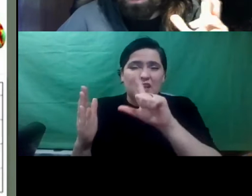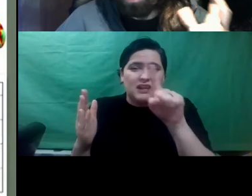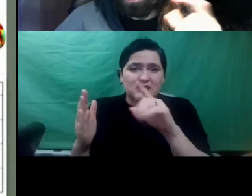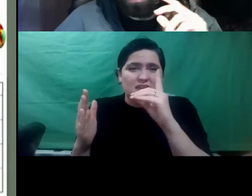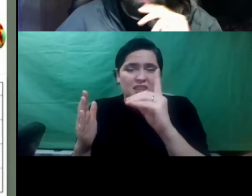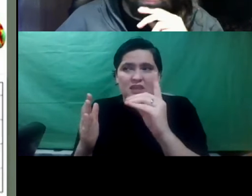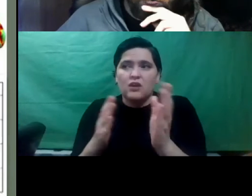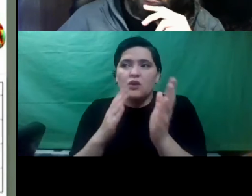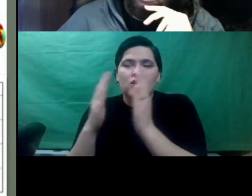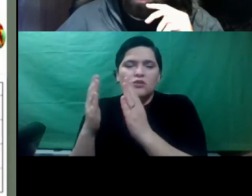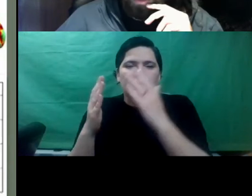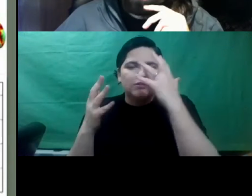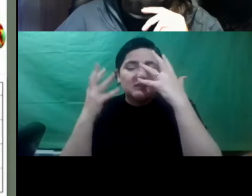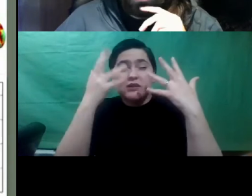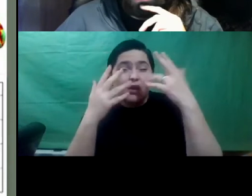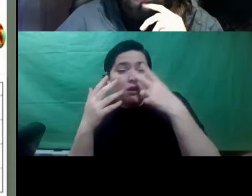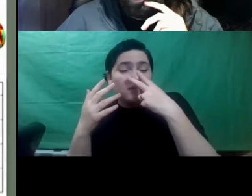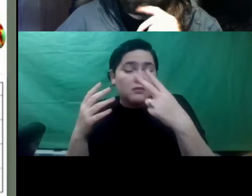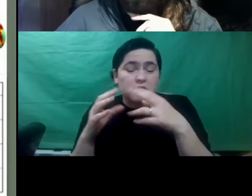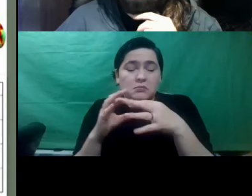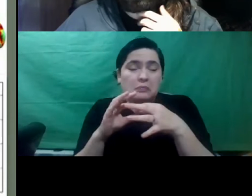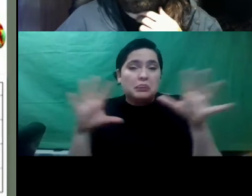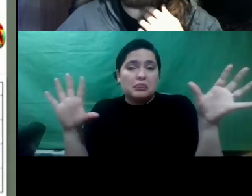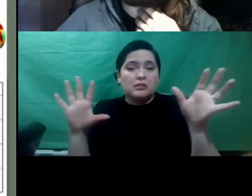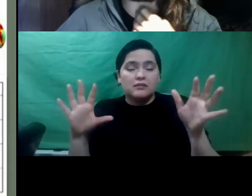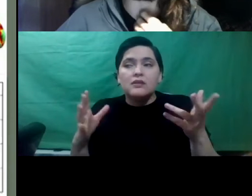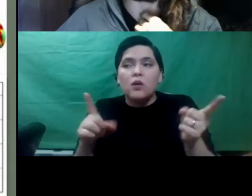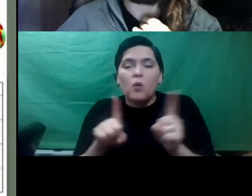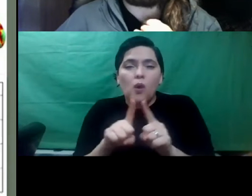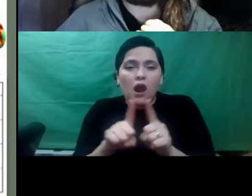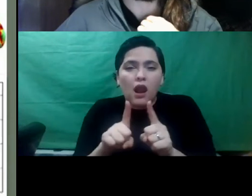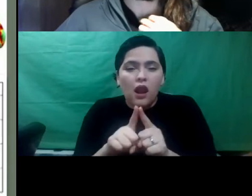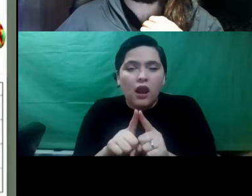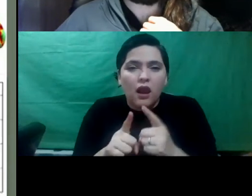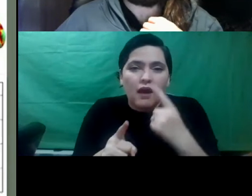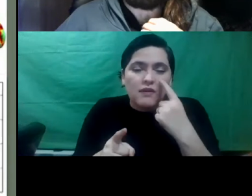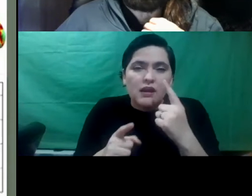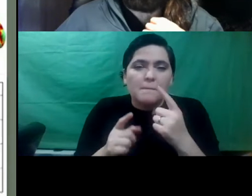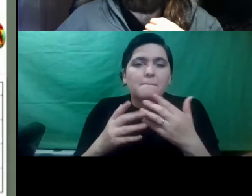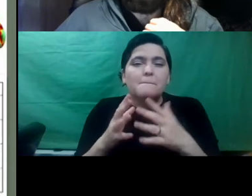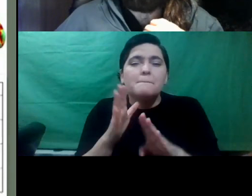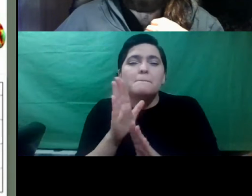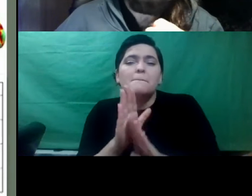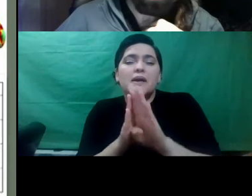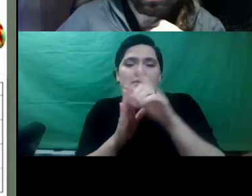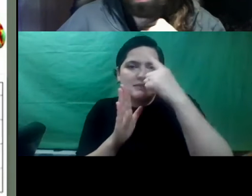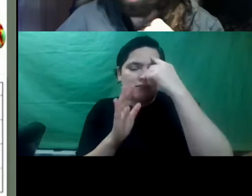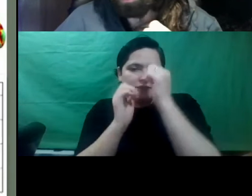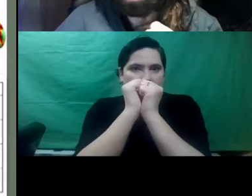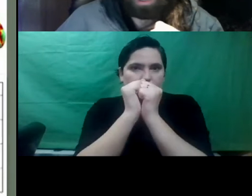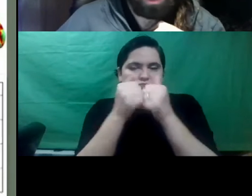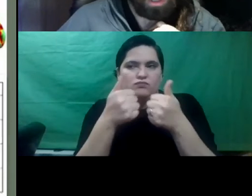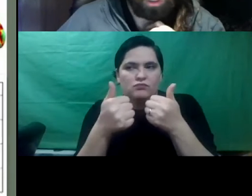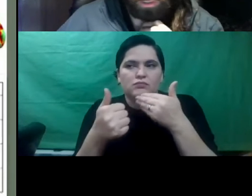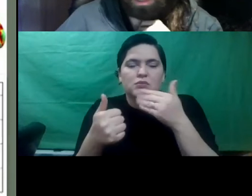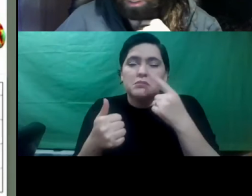efectos psicodélicos, es más bien disociativo, pero que también se ha visto que muestra aumentos en la entropía cerebral. Y lo que se ve común